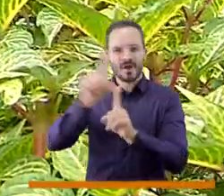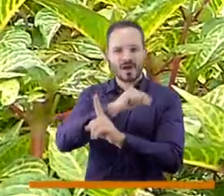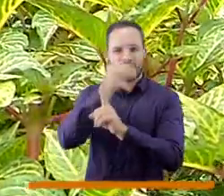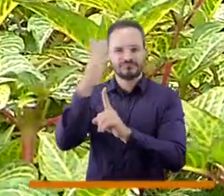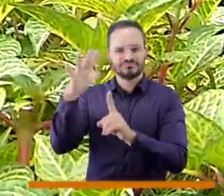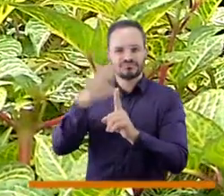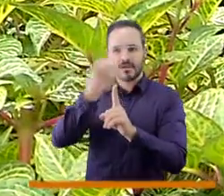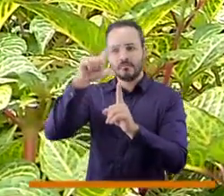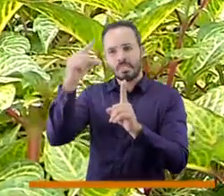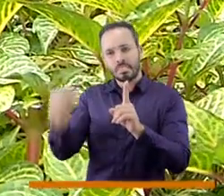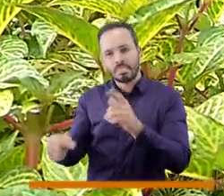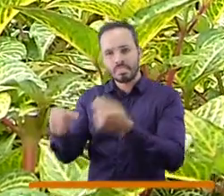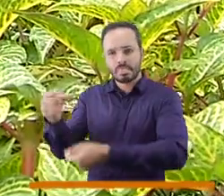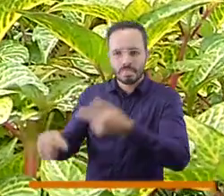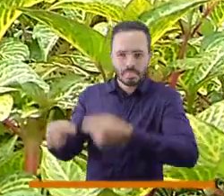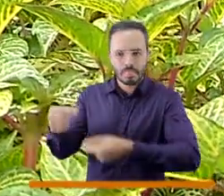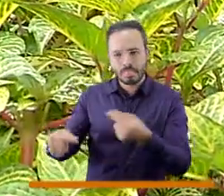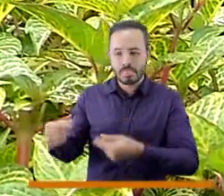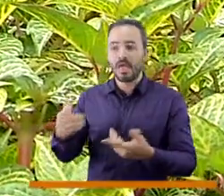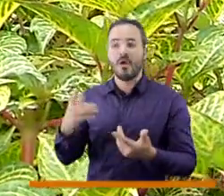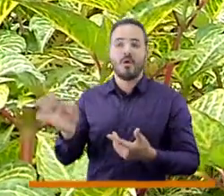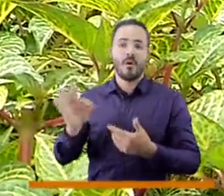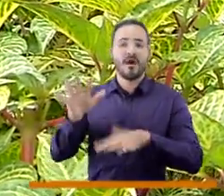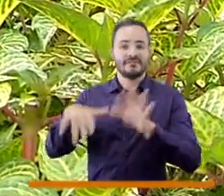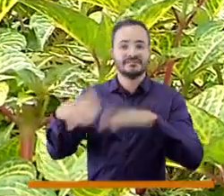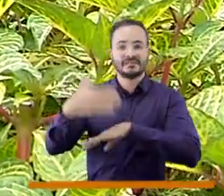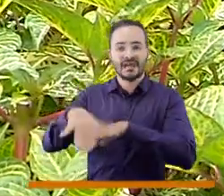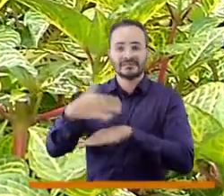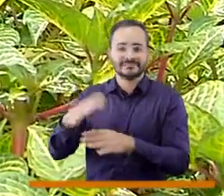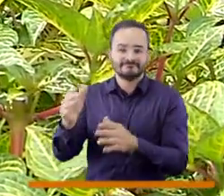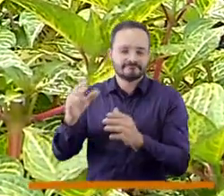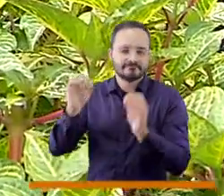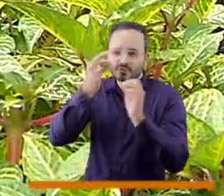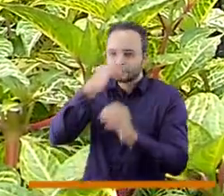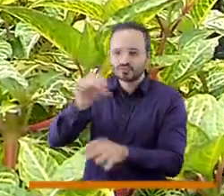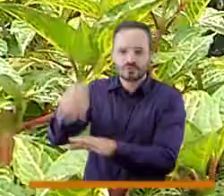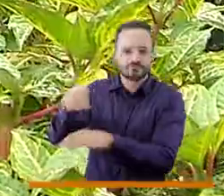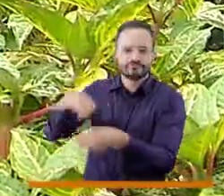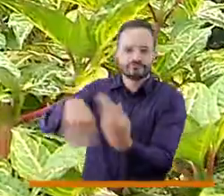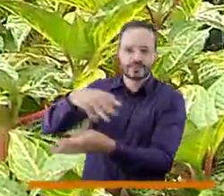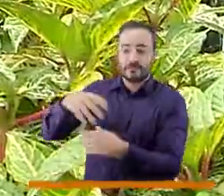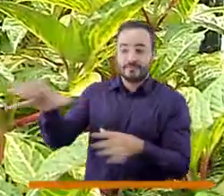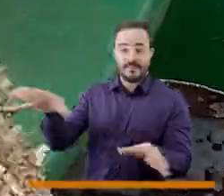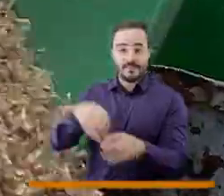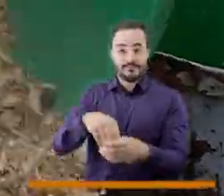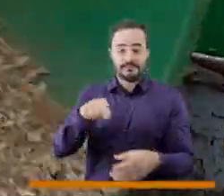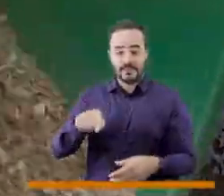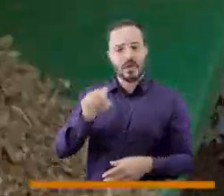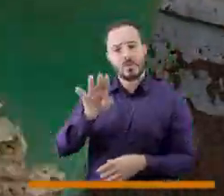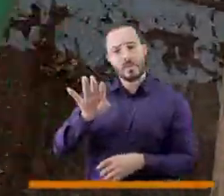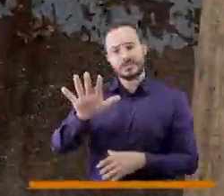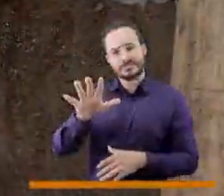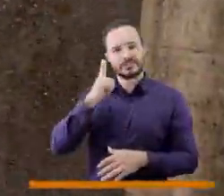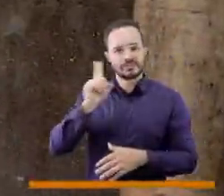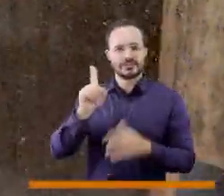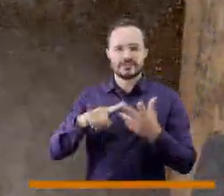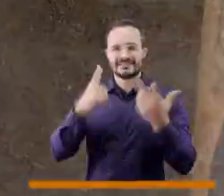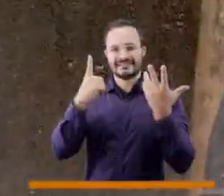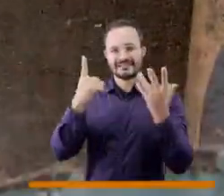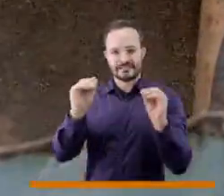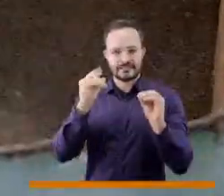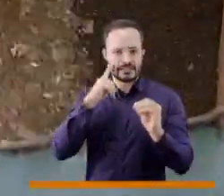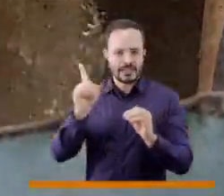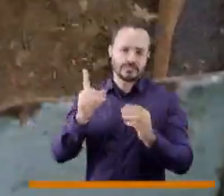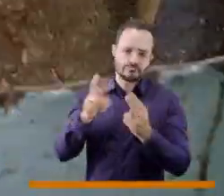de la recogida que sobra de las basuras de la calle. Aquí este proceso se demora entre 45 y 60 días. Una vez